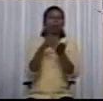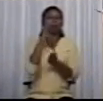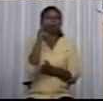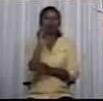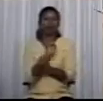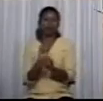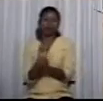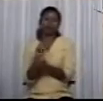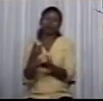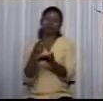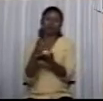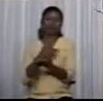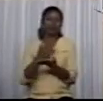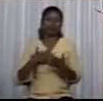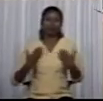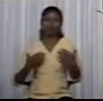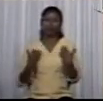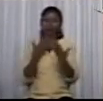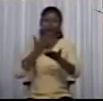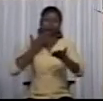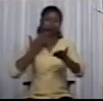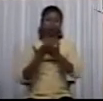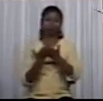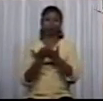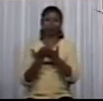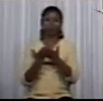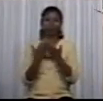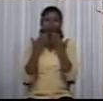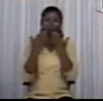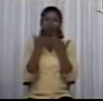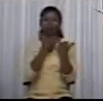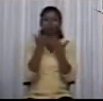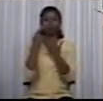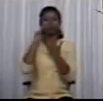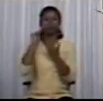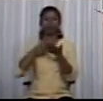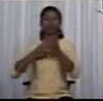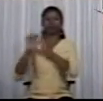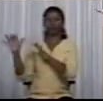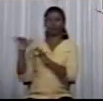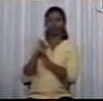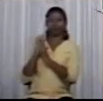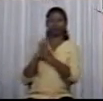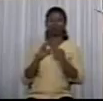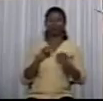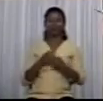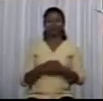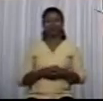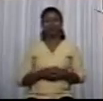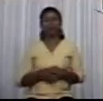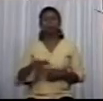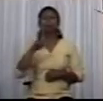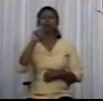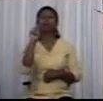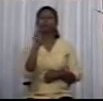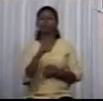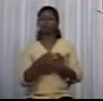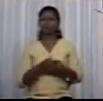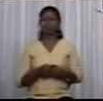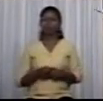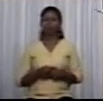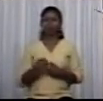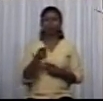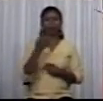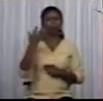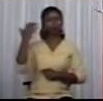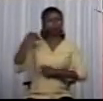totalmente complacido y alegre de que yo vea este monumento aquí, que es mi figura. ¿Cuándo empezó todo esto de su